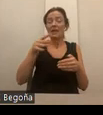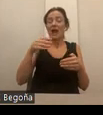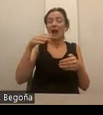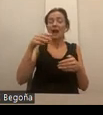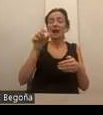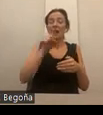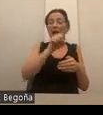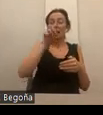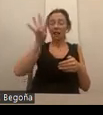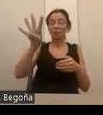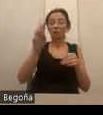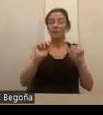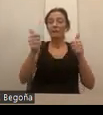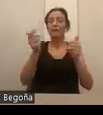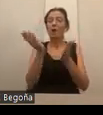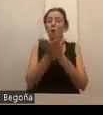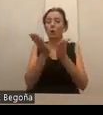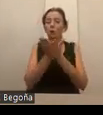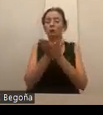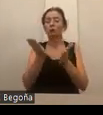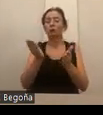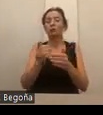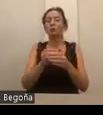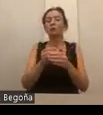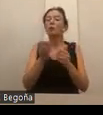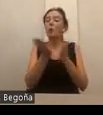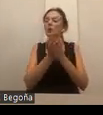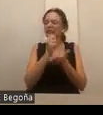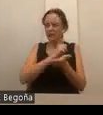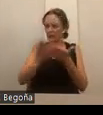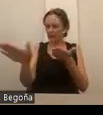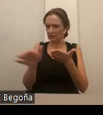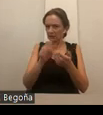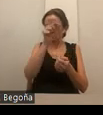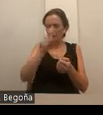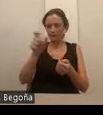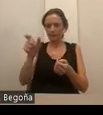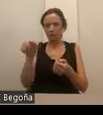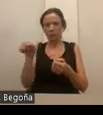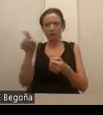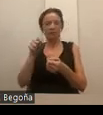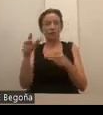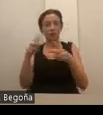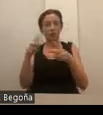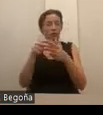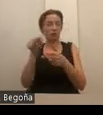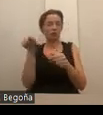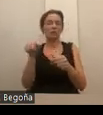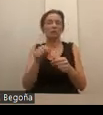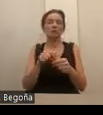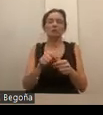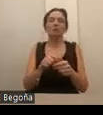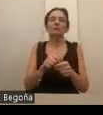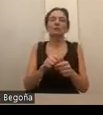hará un curso que es gratuito para todos los socios de esta entidad. Me parece recordar que hacerse socio de